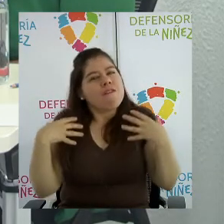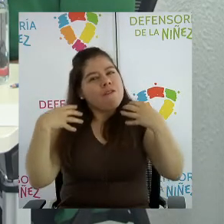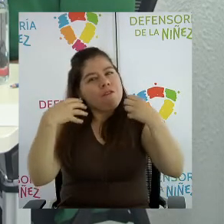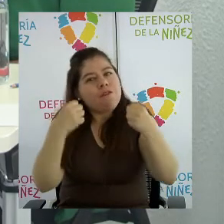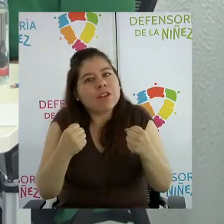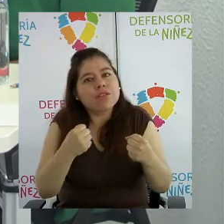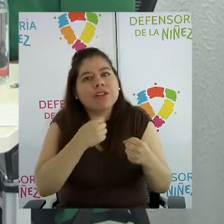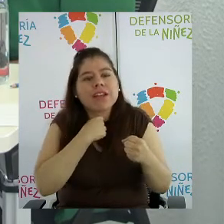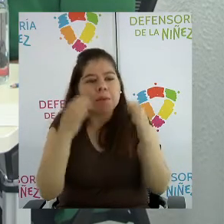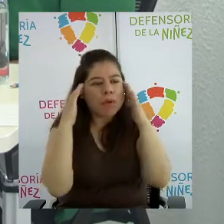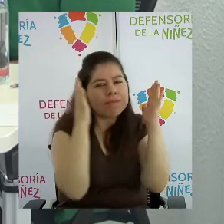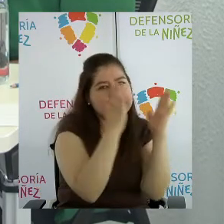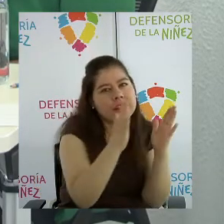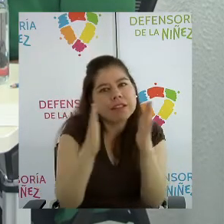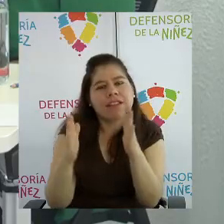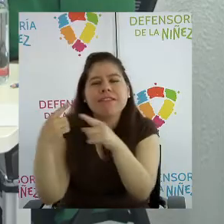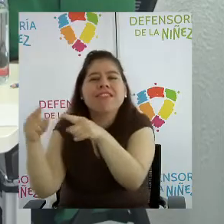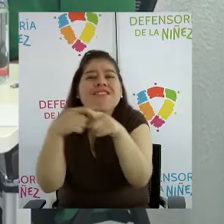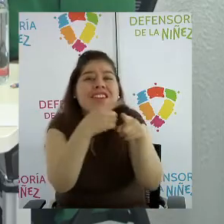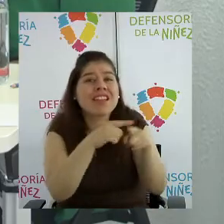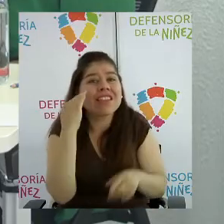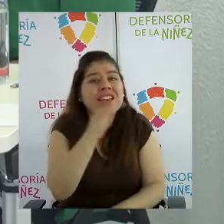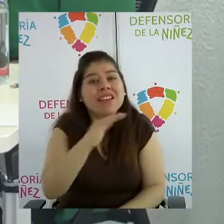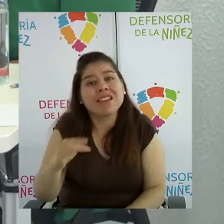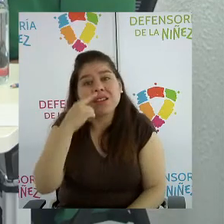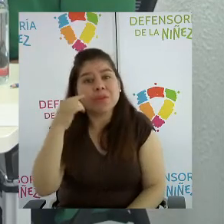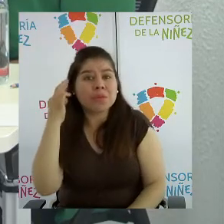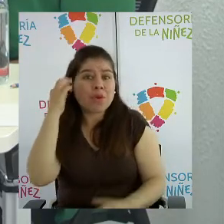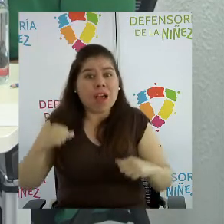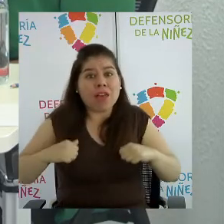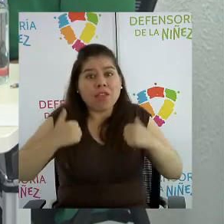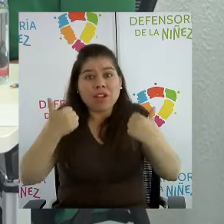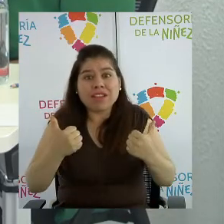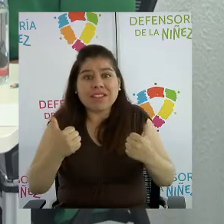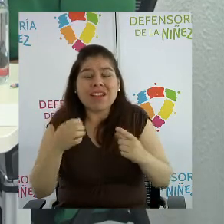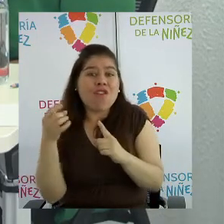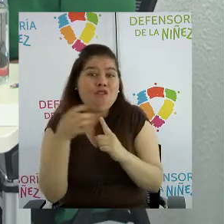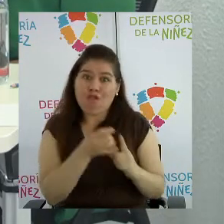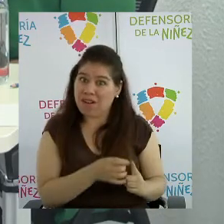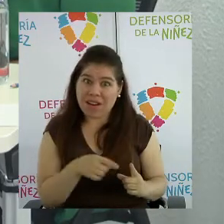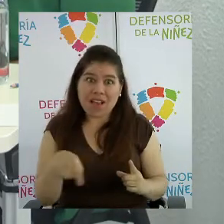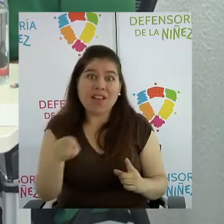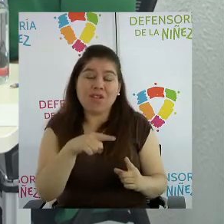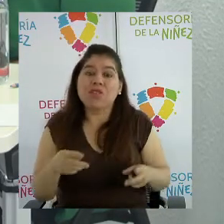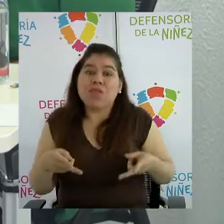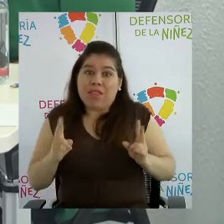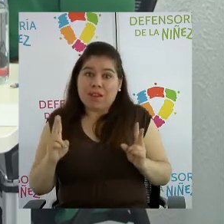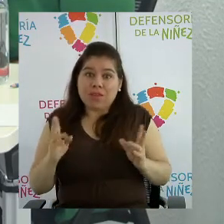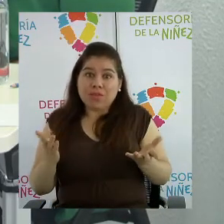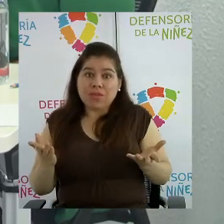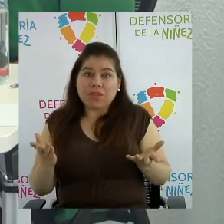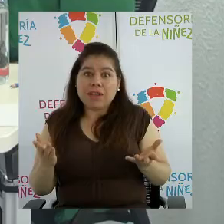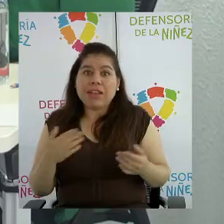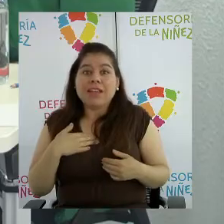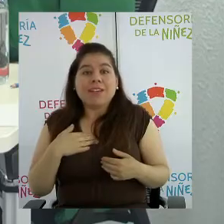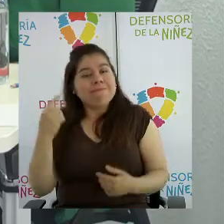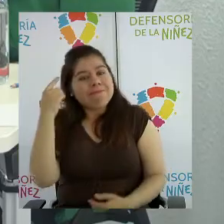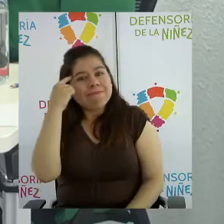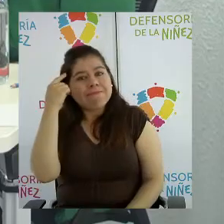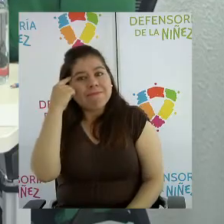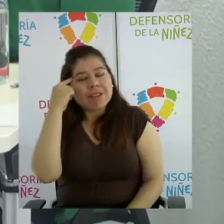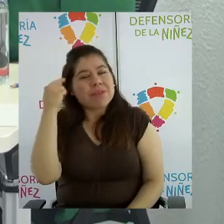atender a aquellos casos que hemos debido abordar de niños, niñas y adolescentes que han sido víctimas de vulneraciones a sus derechos, y nos parecía que no